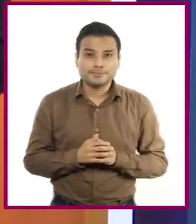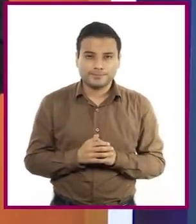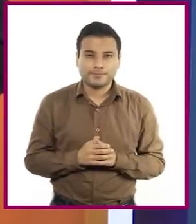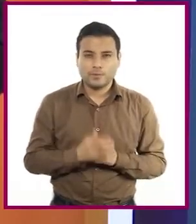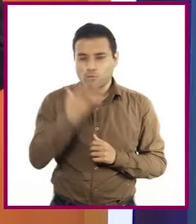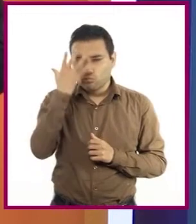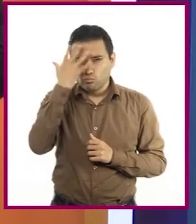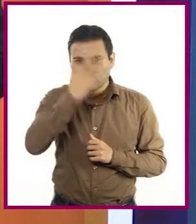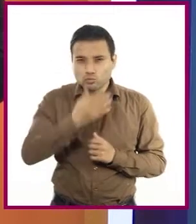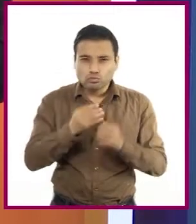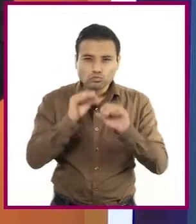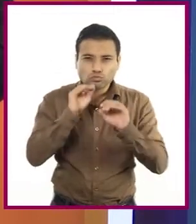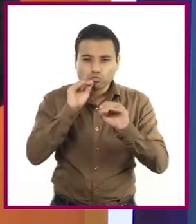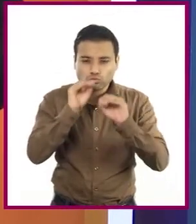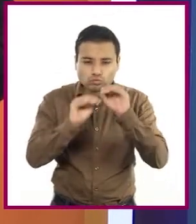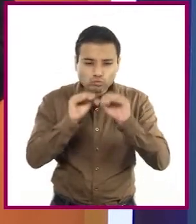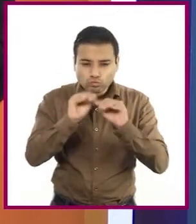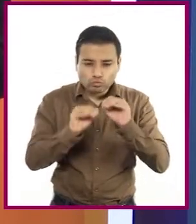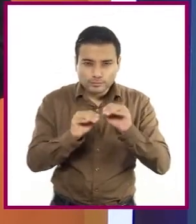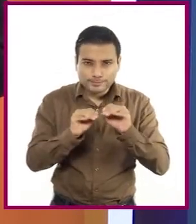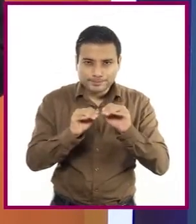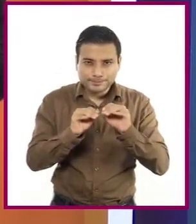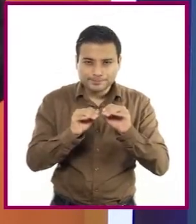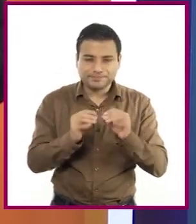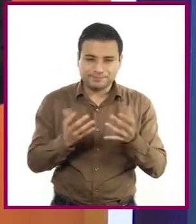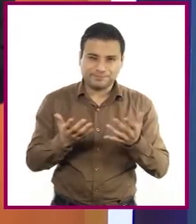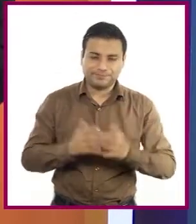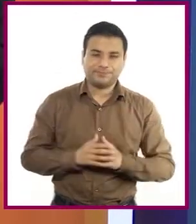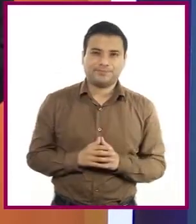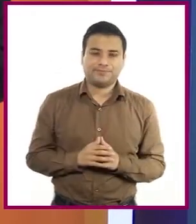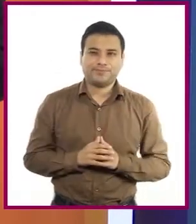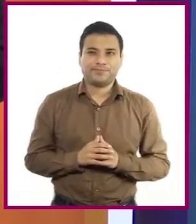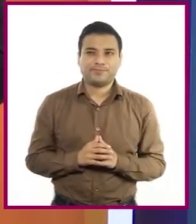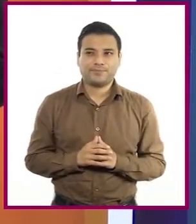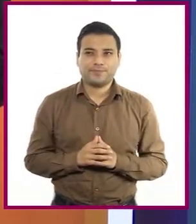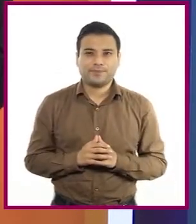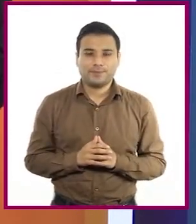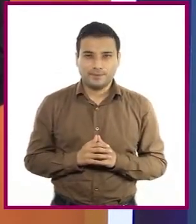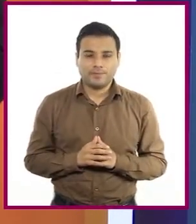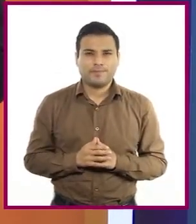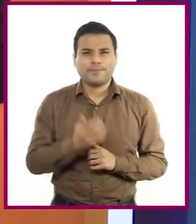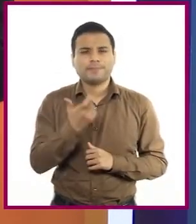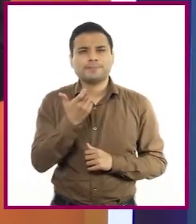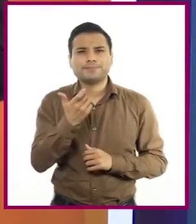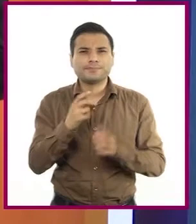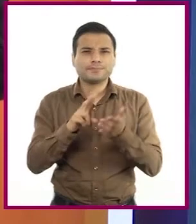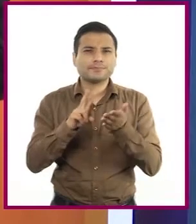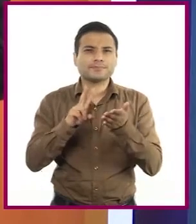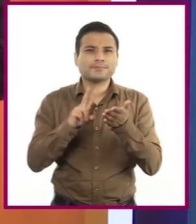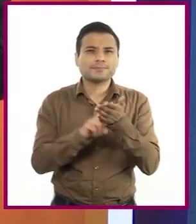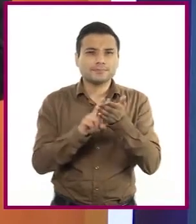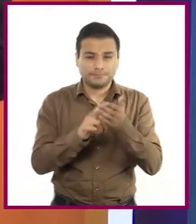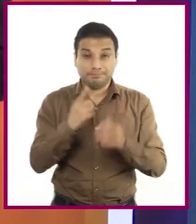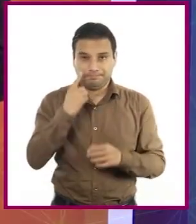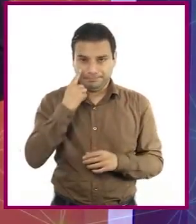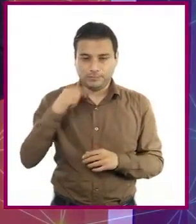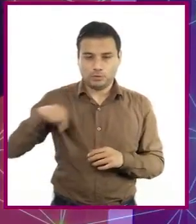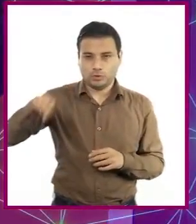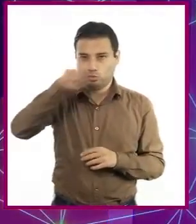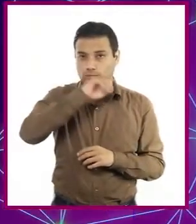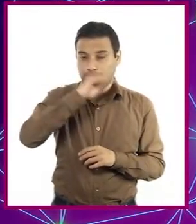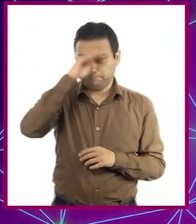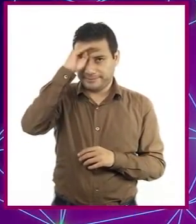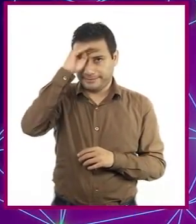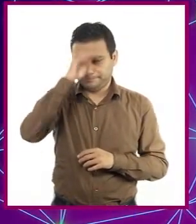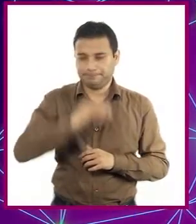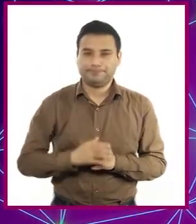frontal de la tarjeta, que varía en cada diseño. Para tener un referente de lo que costaría, consideraron lo siguiente.